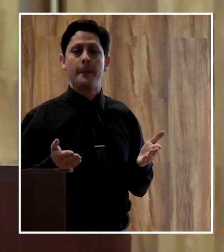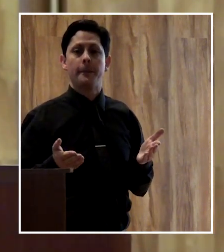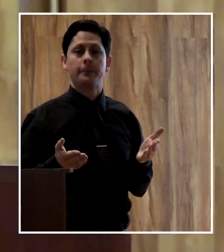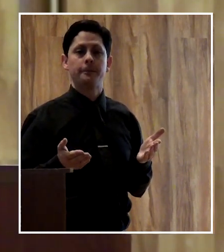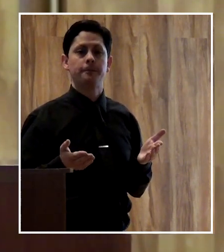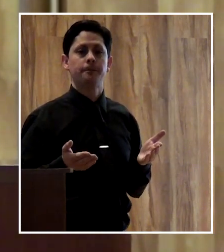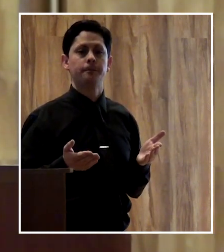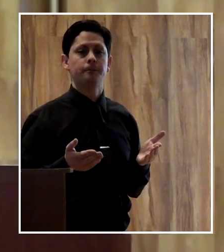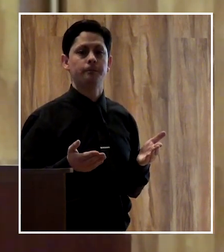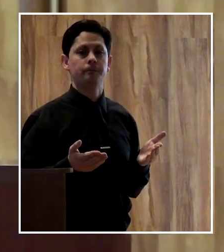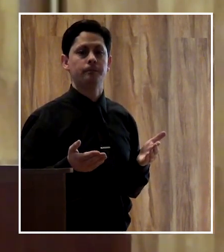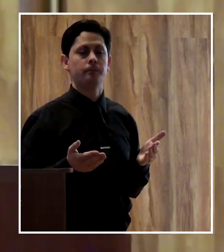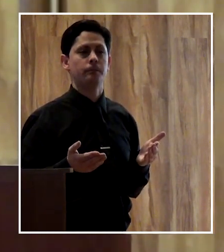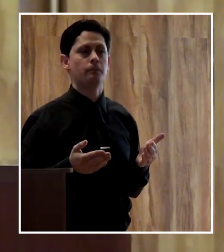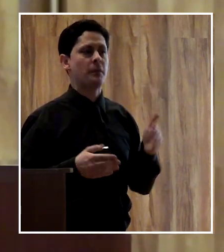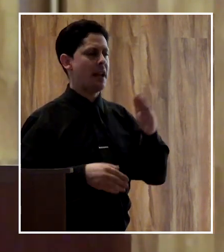Bueno,